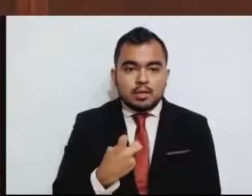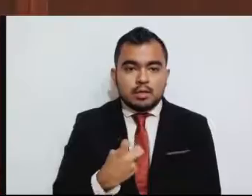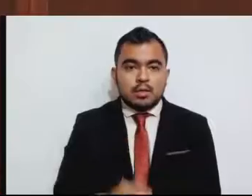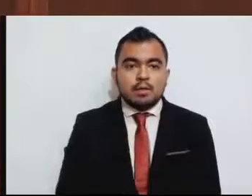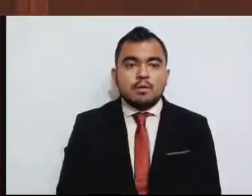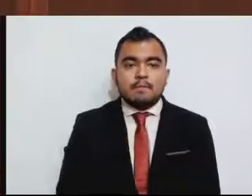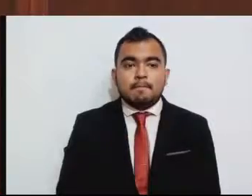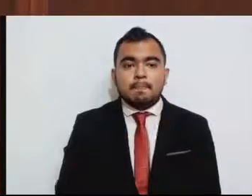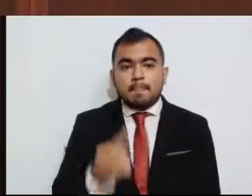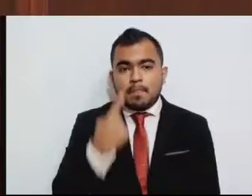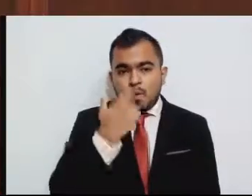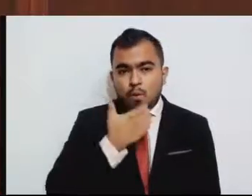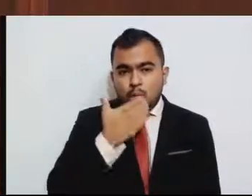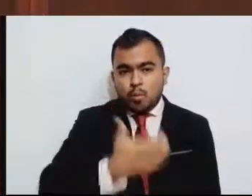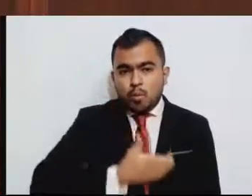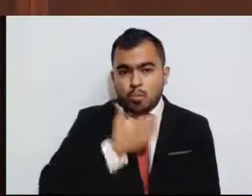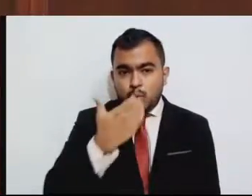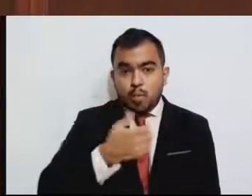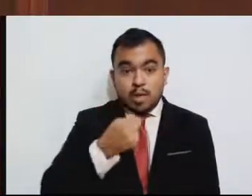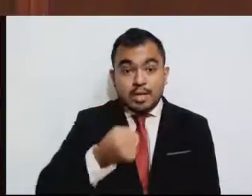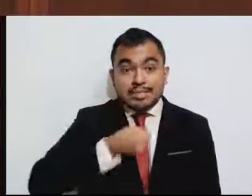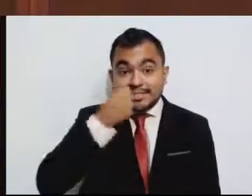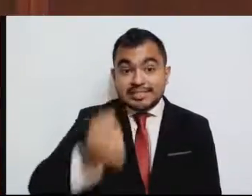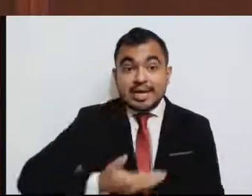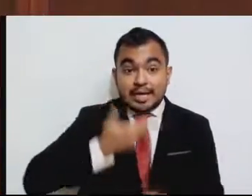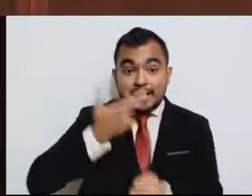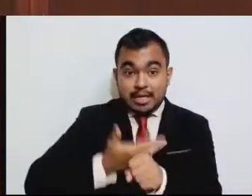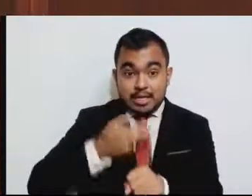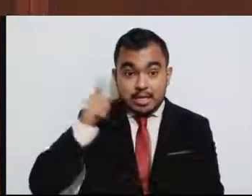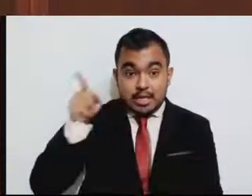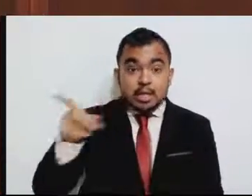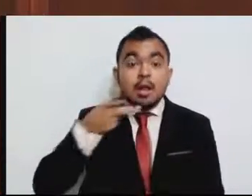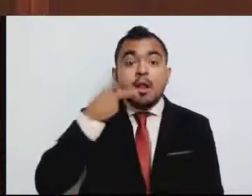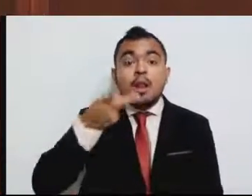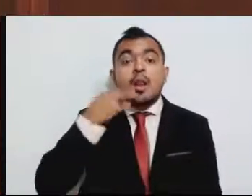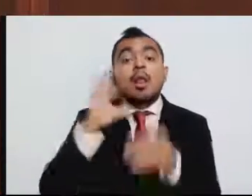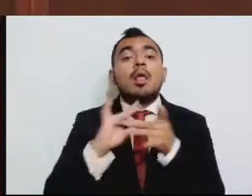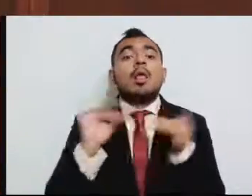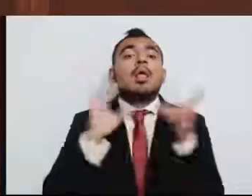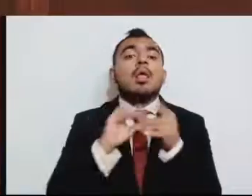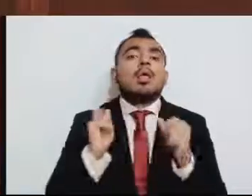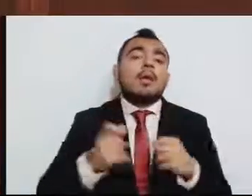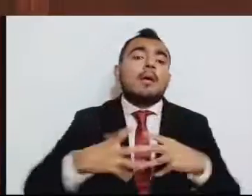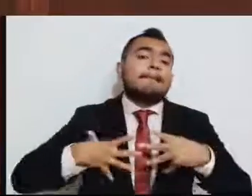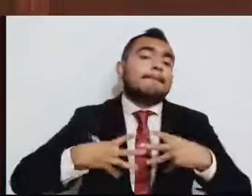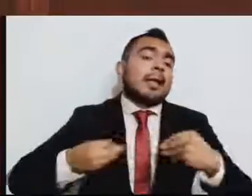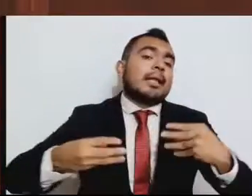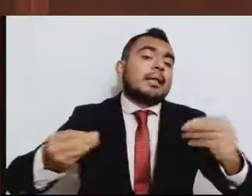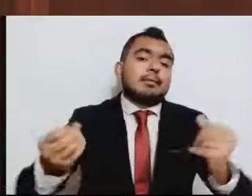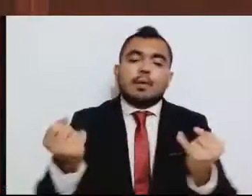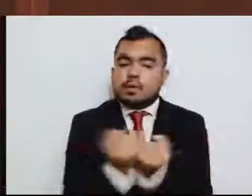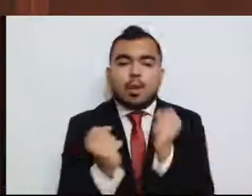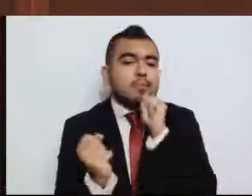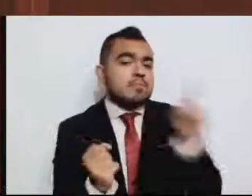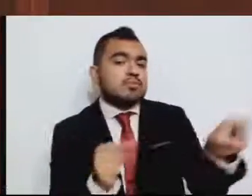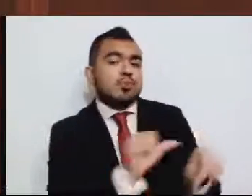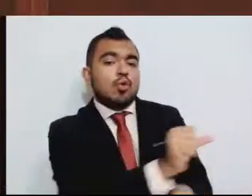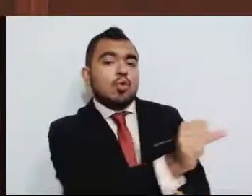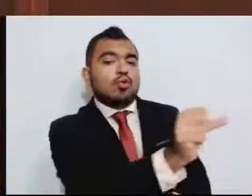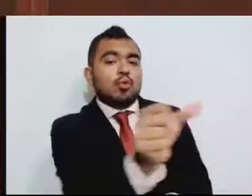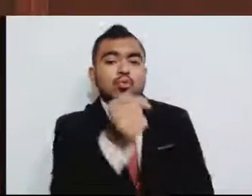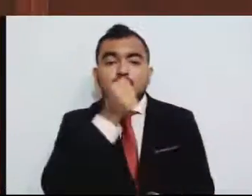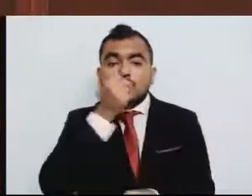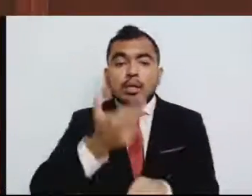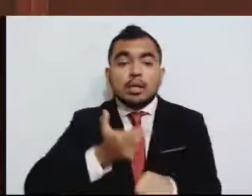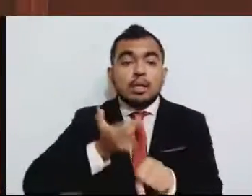naturalmente esta secretaría se excusa en la pandemia seguramente como las otras secretarías que por sus resultados